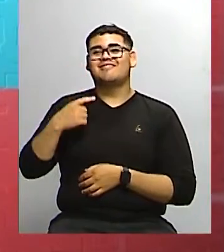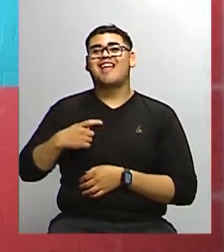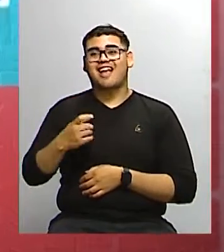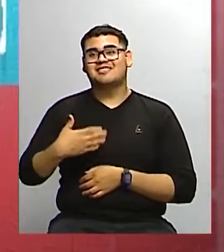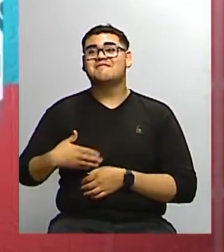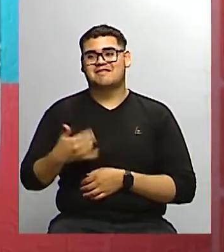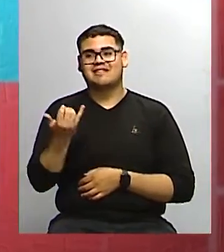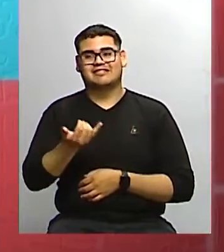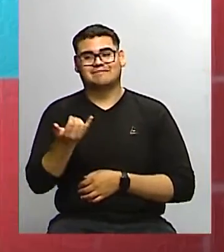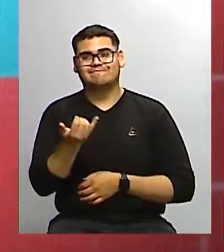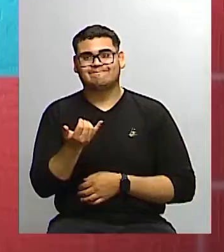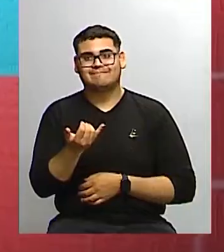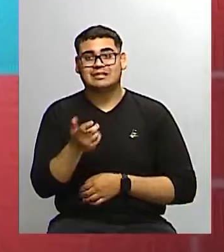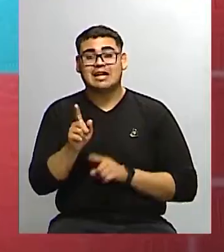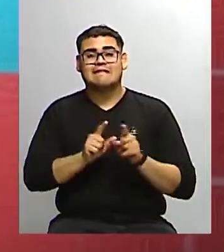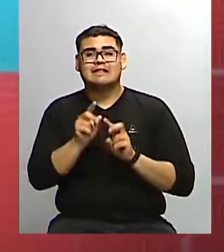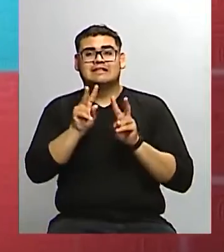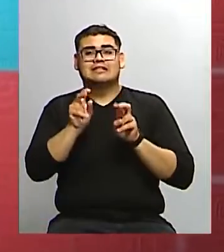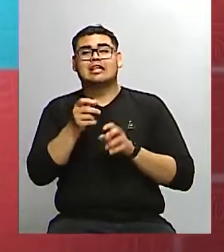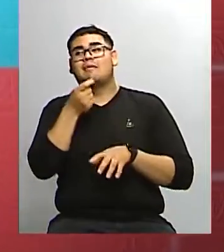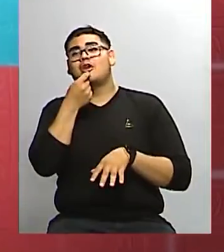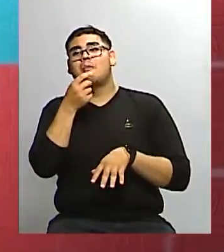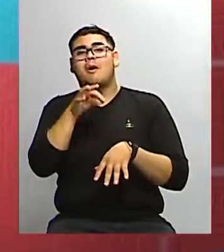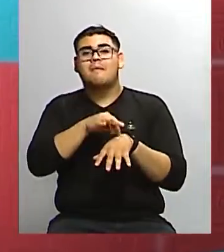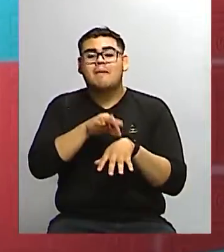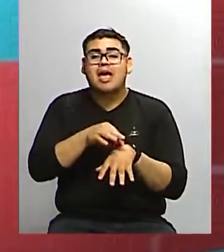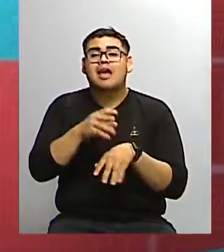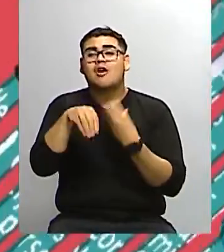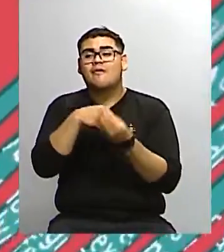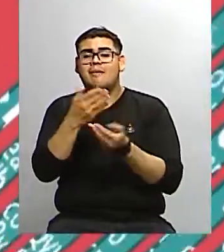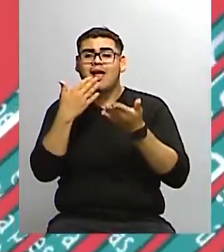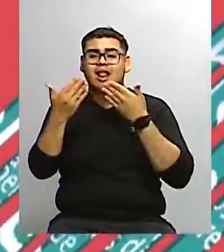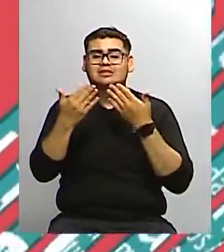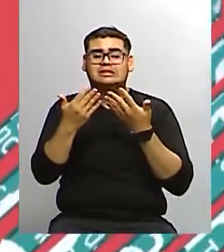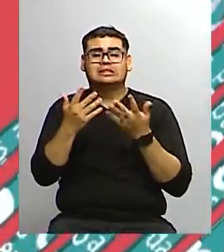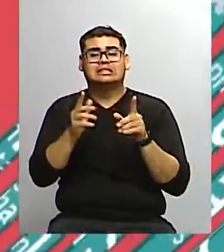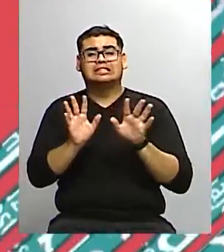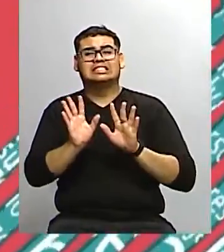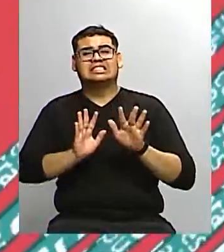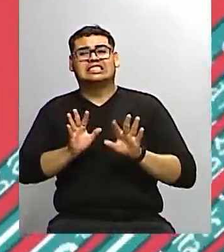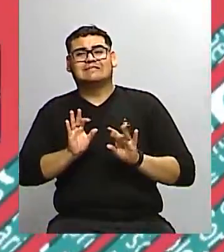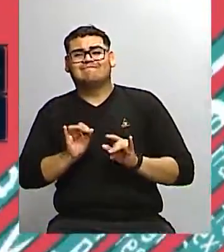que hay temas que no los podemos hablar ni con el médico, ni con la familia, porque la familia sufre mucho, los